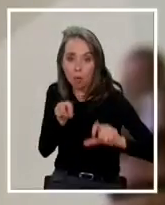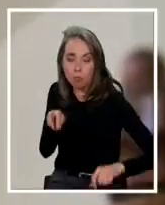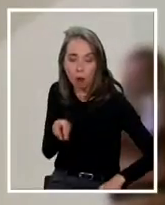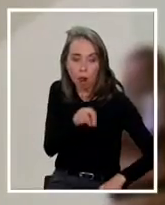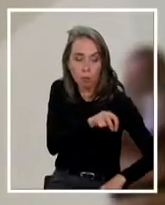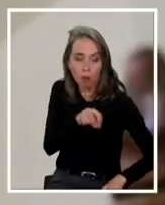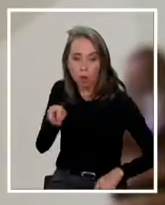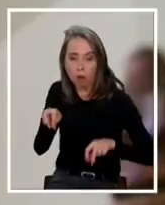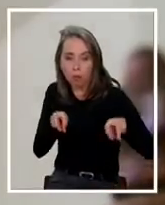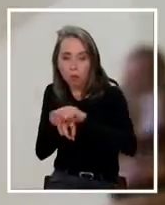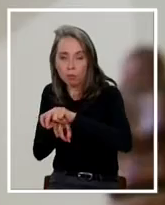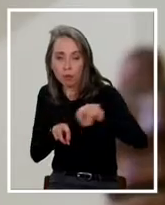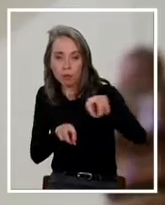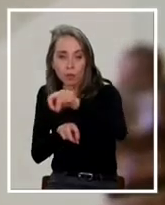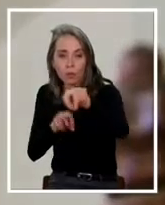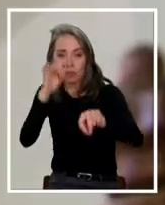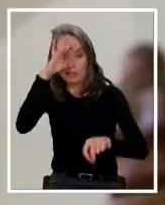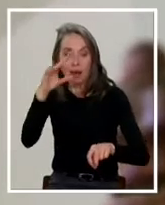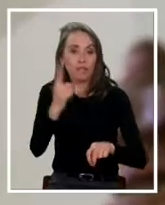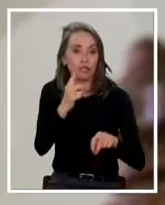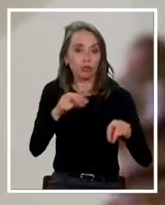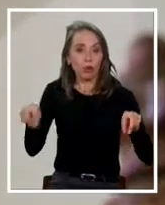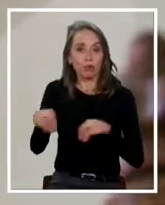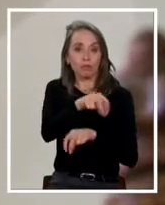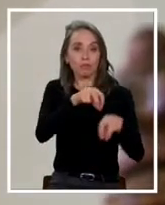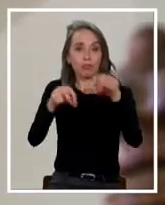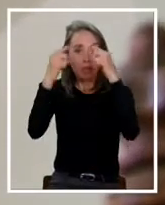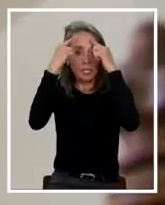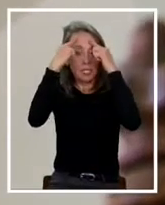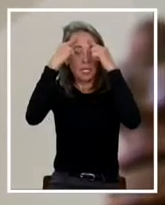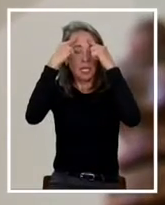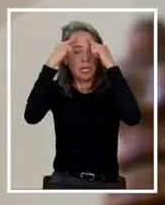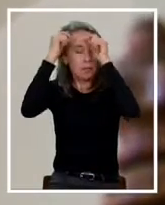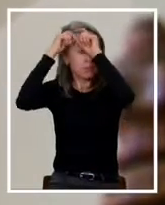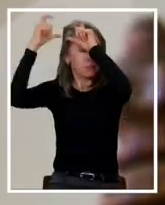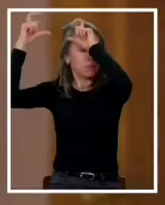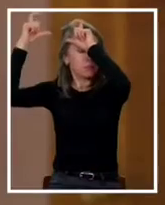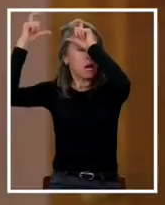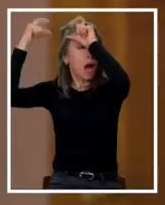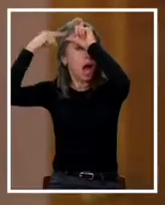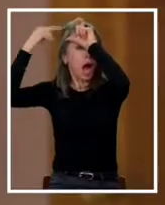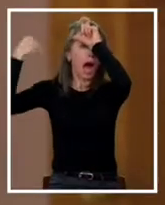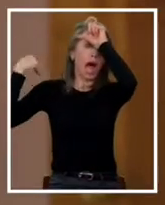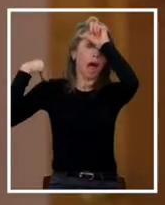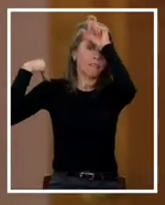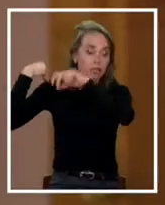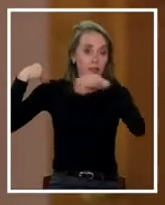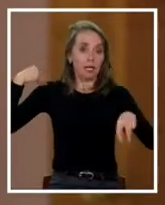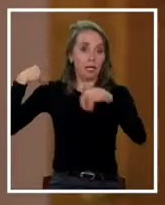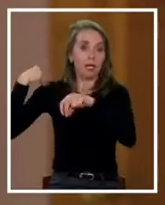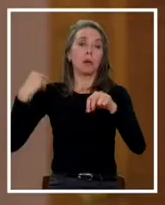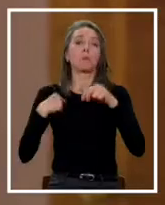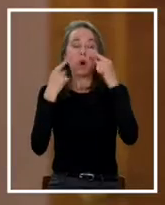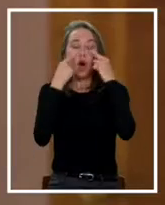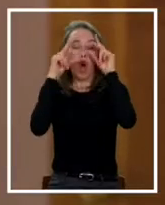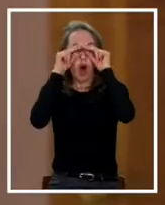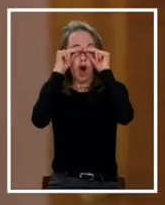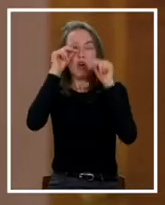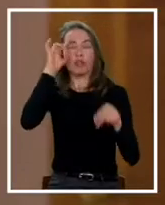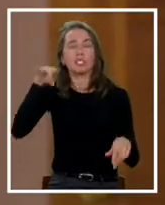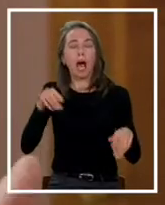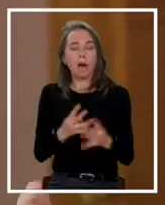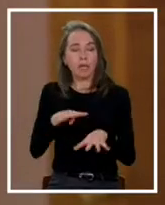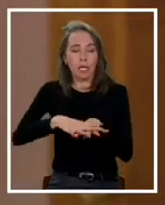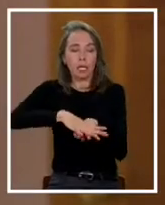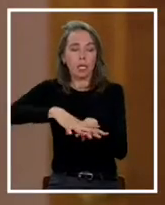movimientos. Tanto así que las piezas se mueven solas en su cabeza. Lo que pasa es que uno hace, como hace el proceso mental, yo podría estar con los ojos cerrados, digamos.